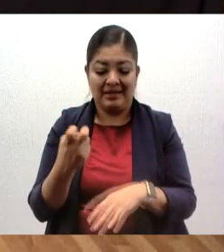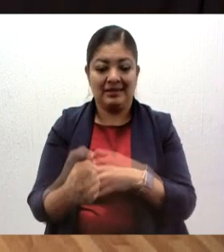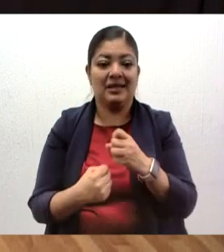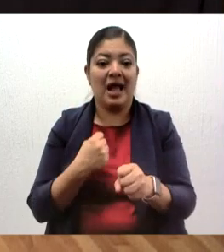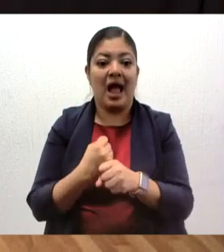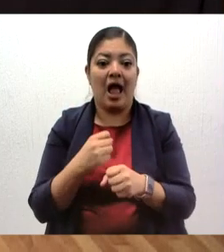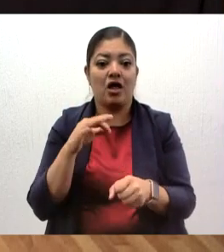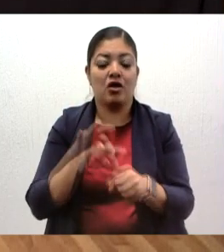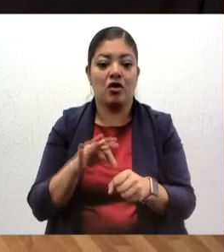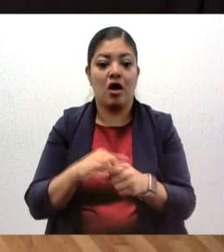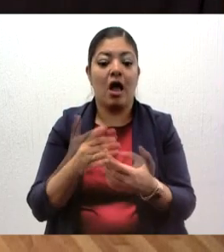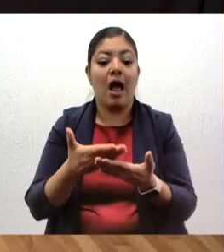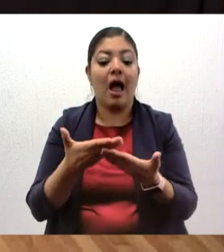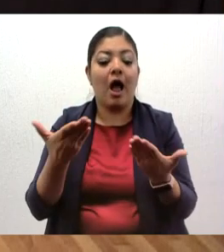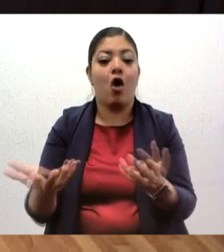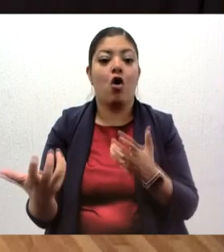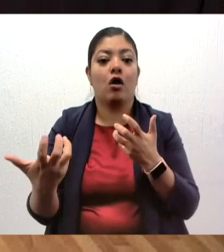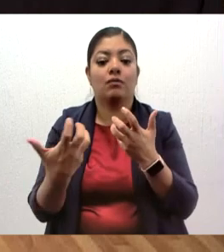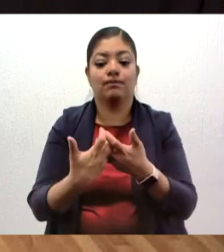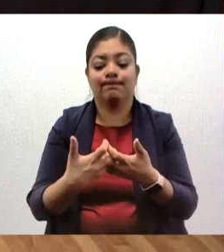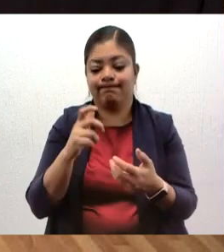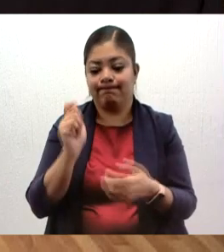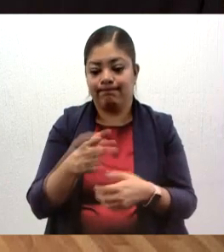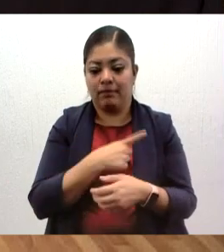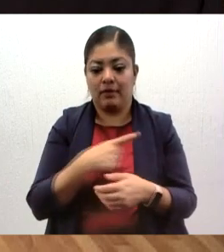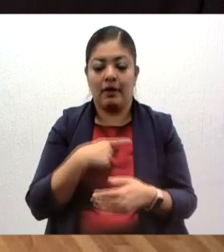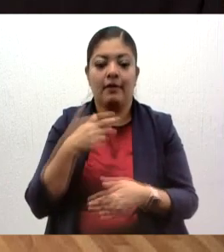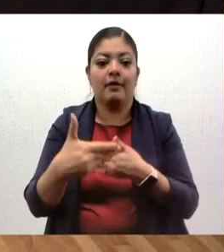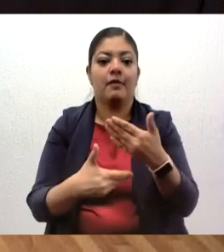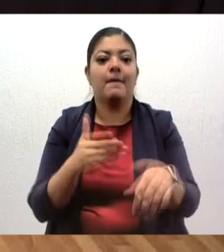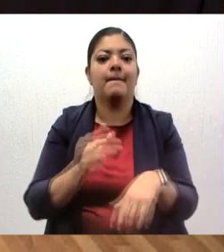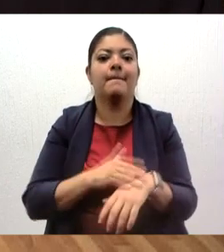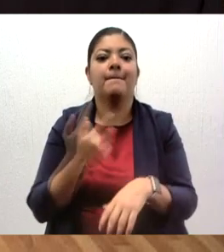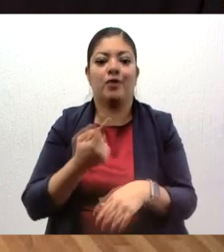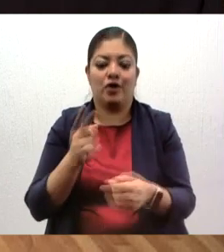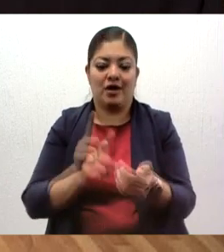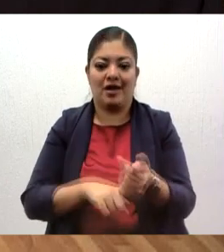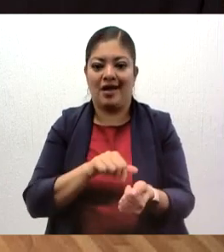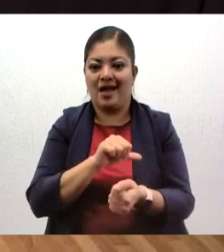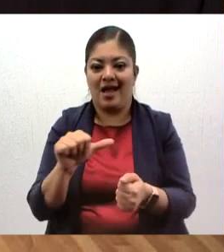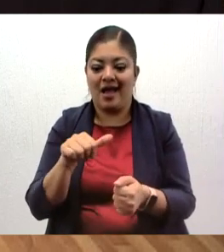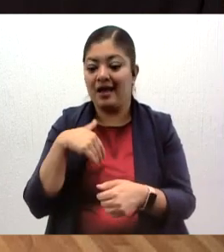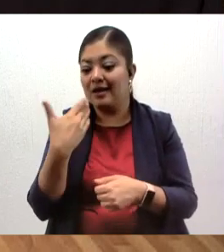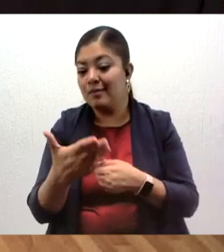coyuntura ideal para generar ese precedente porque estamos en aras de las